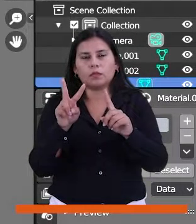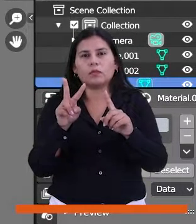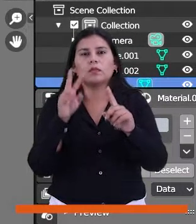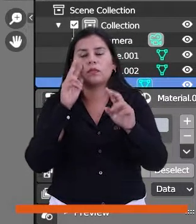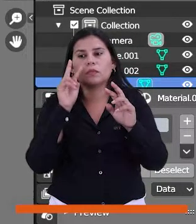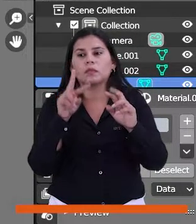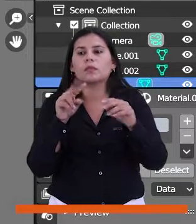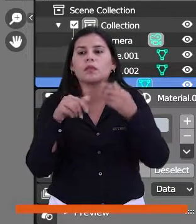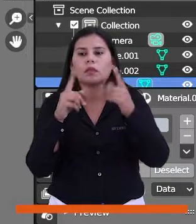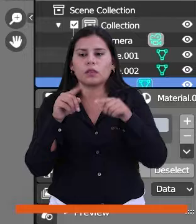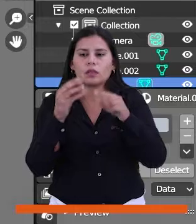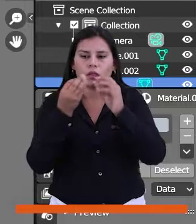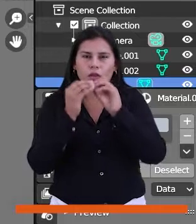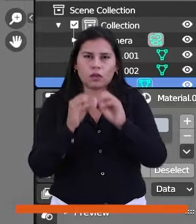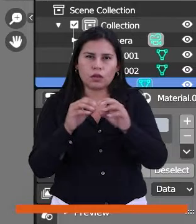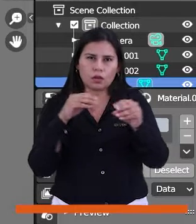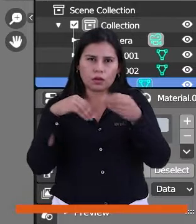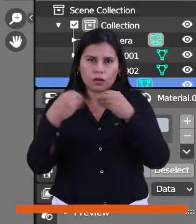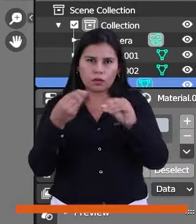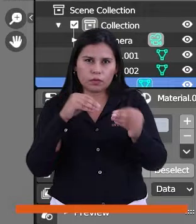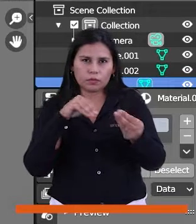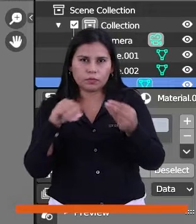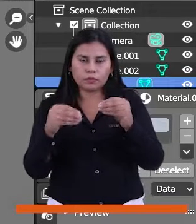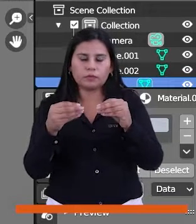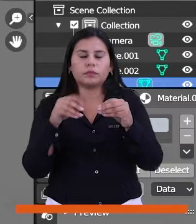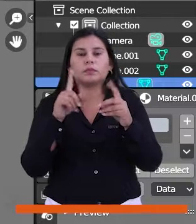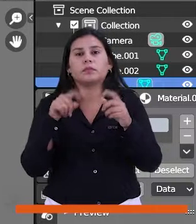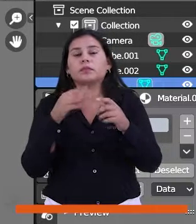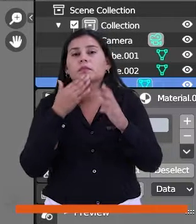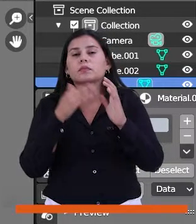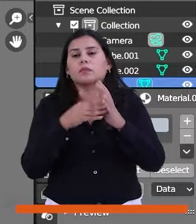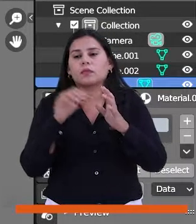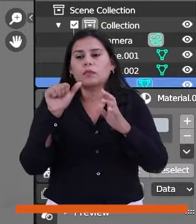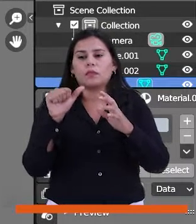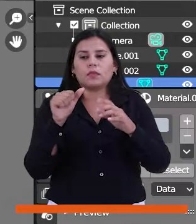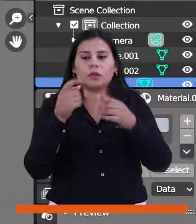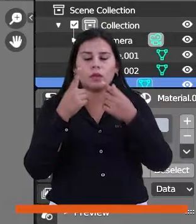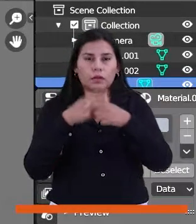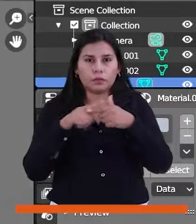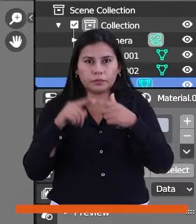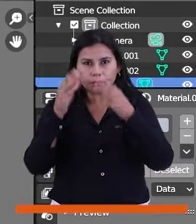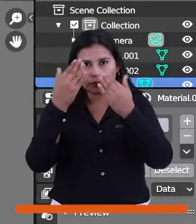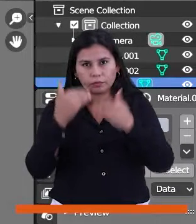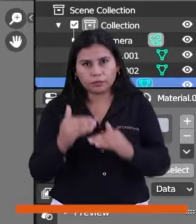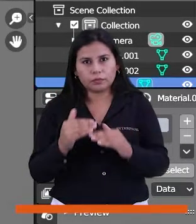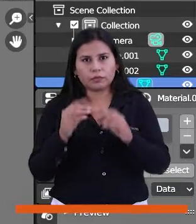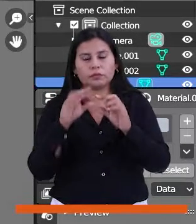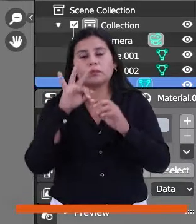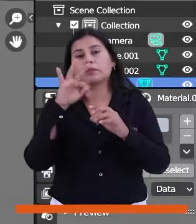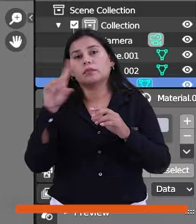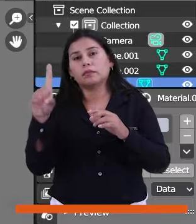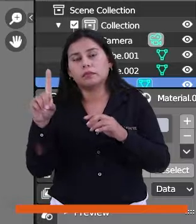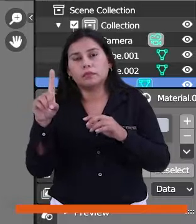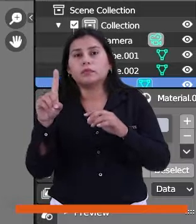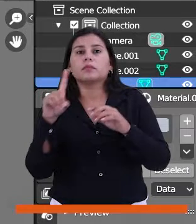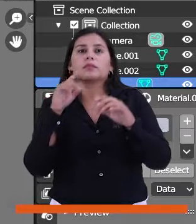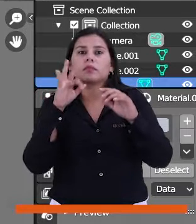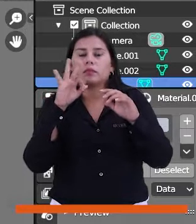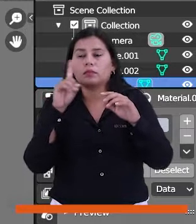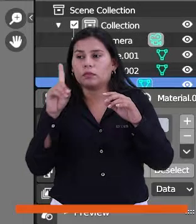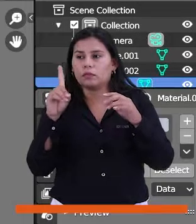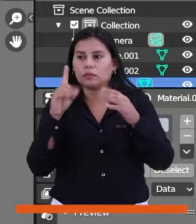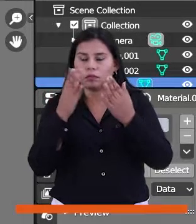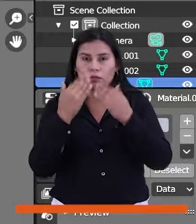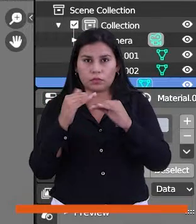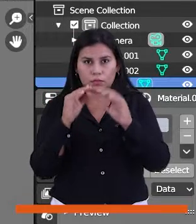V, me aparece la textura. Si yo presiono la tecla A sobre la vista 3D y